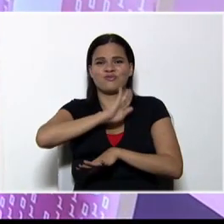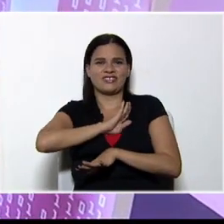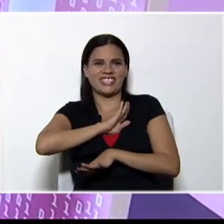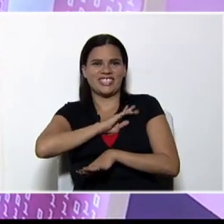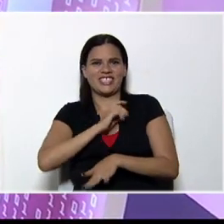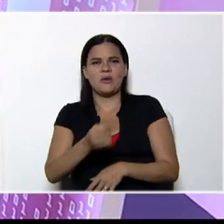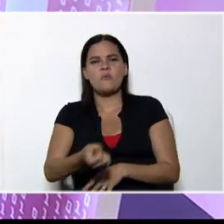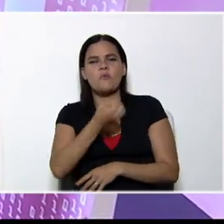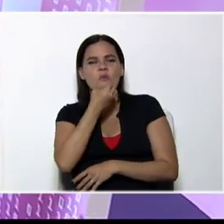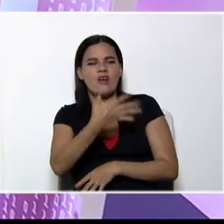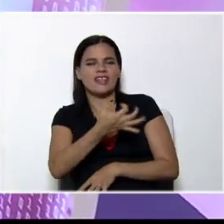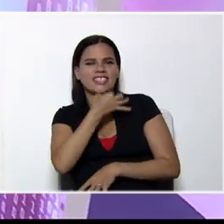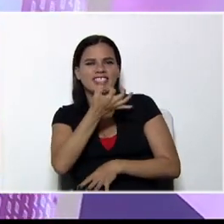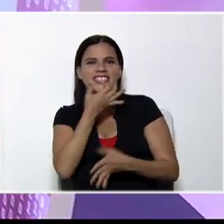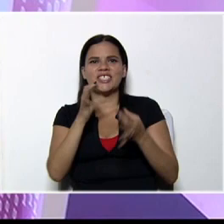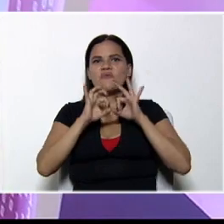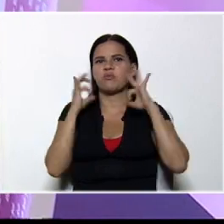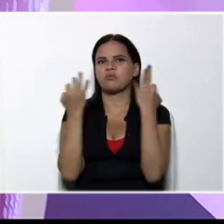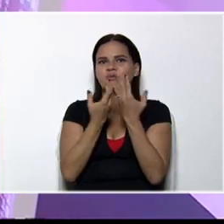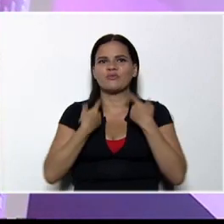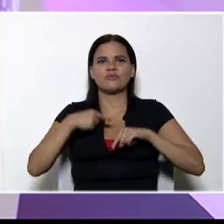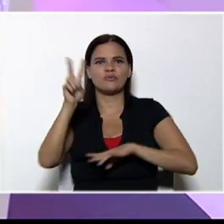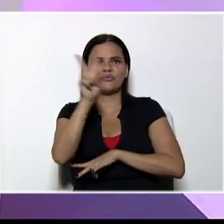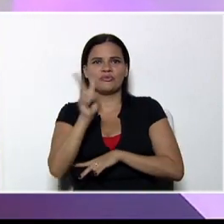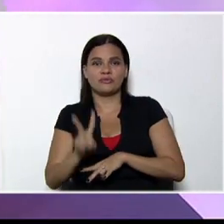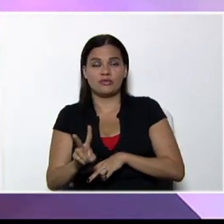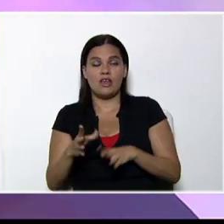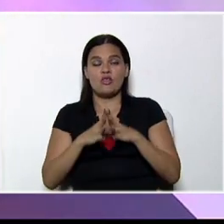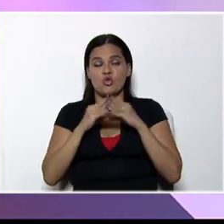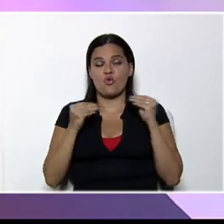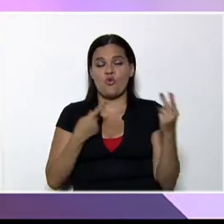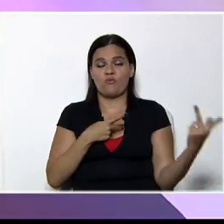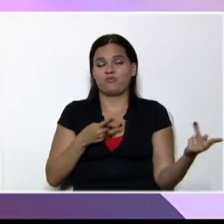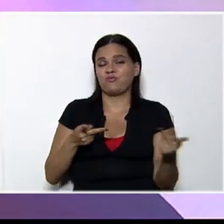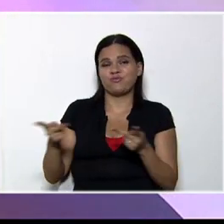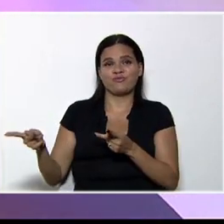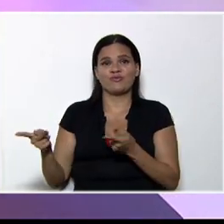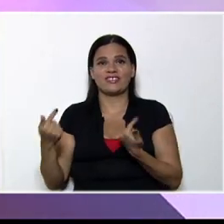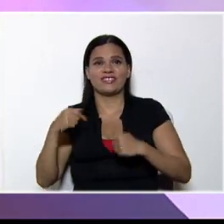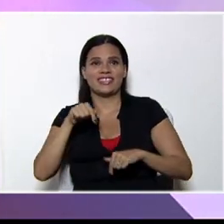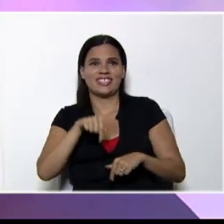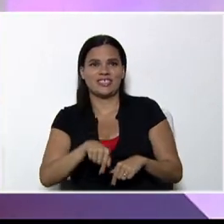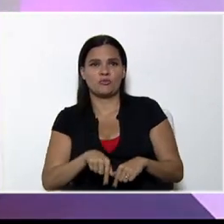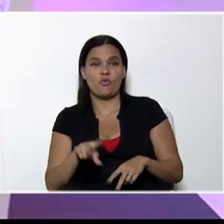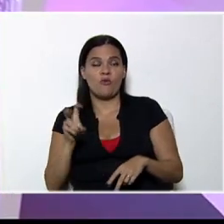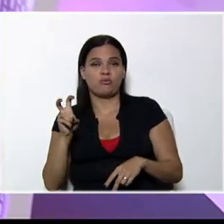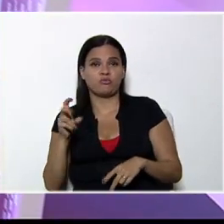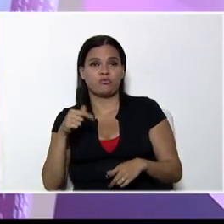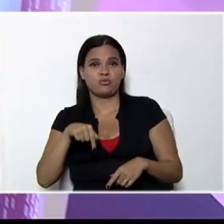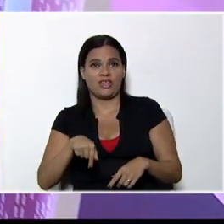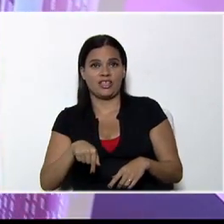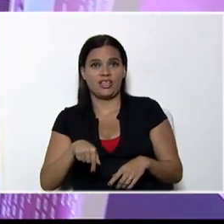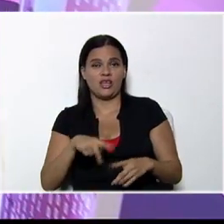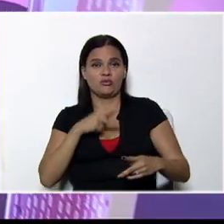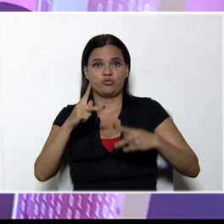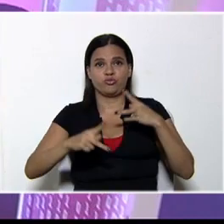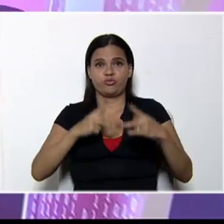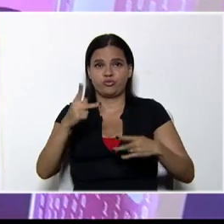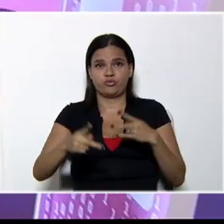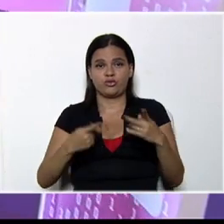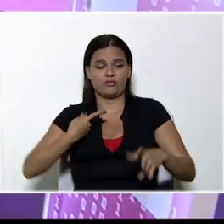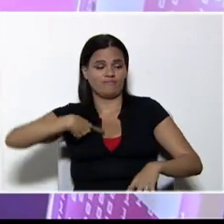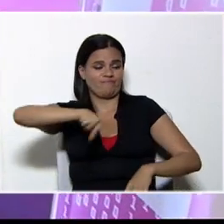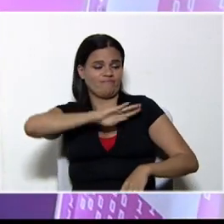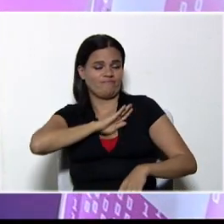¡Dibújame! Muy buenas tardes, familia venezolana. Sean todas y todos bienvenidos nuevamente a